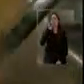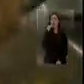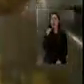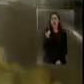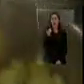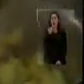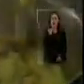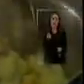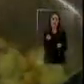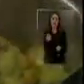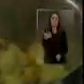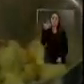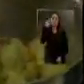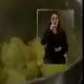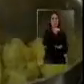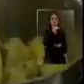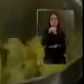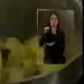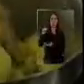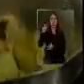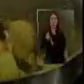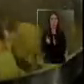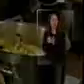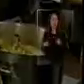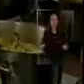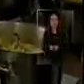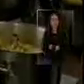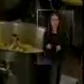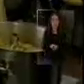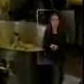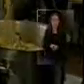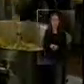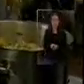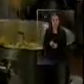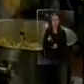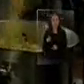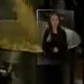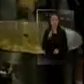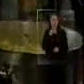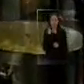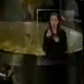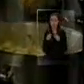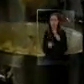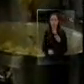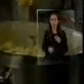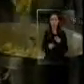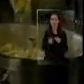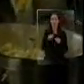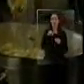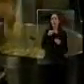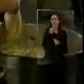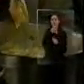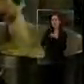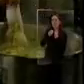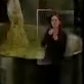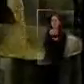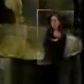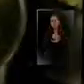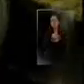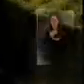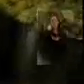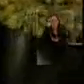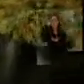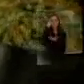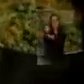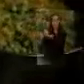casi 5 vasos de leche. El cochayuyo además tiene una serie de minerales que son